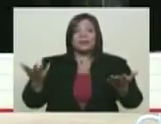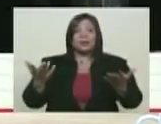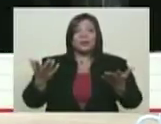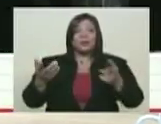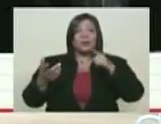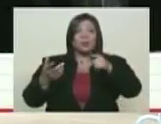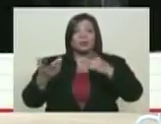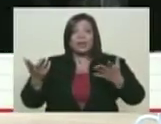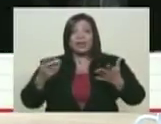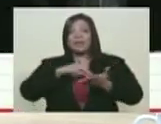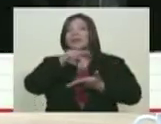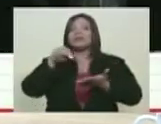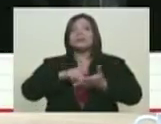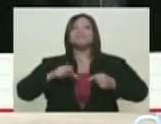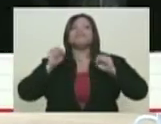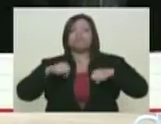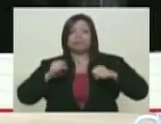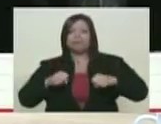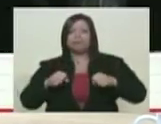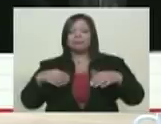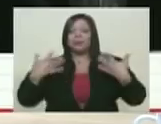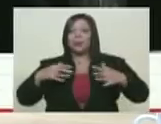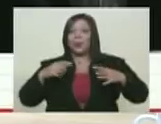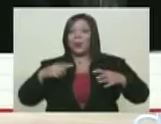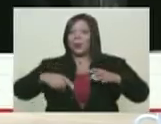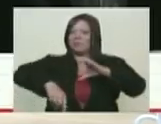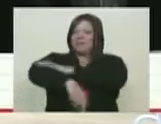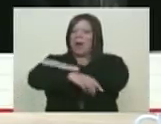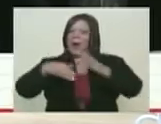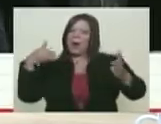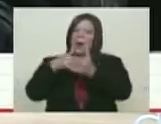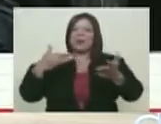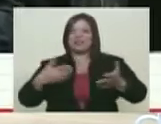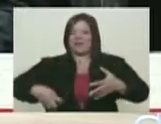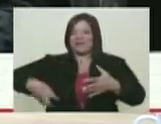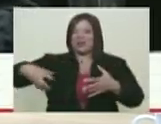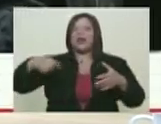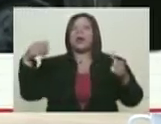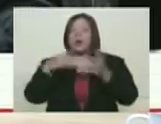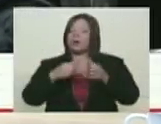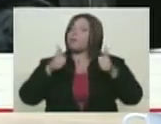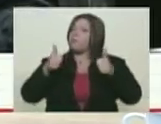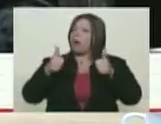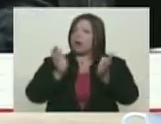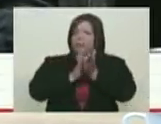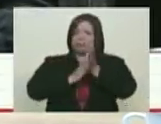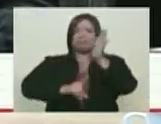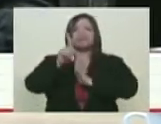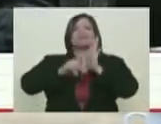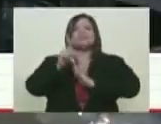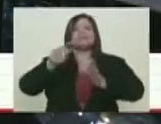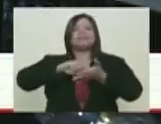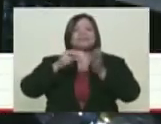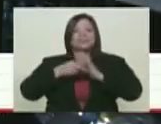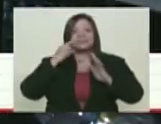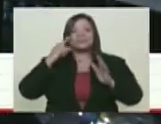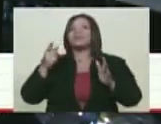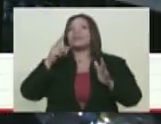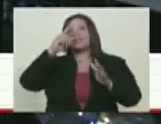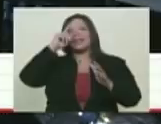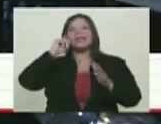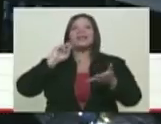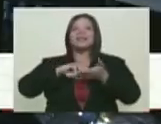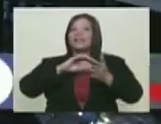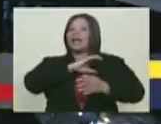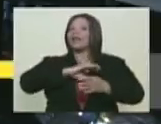Ustedes, métanles un pinche susto a los oligarcas, van a saber qué contento se pone este país. Vamos a ver cómo cae ese consejo